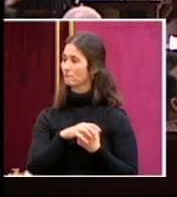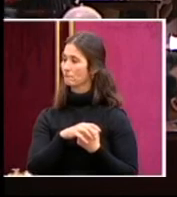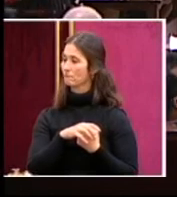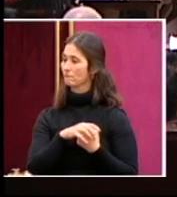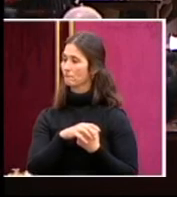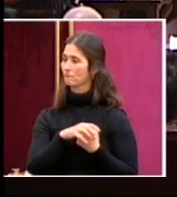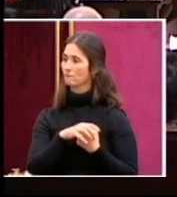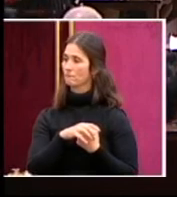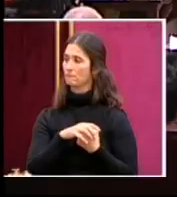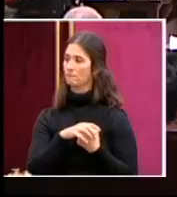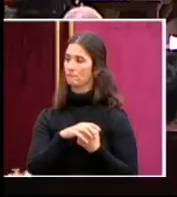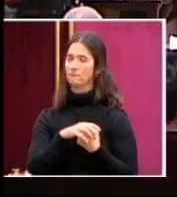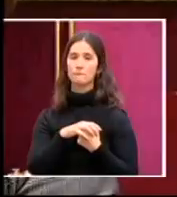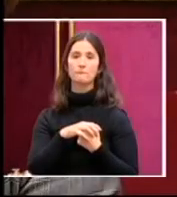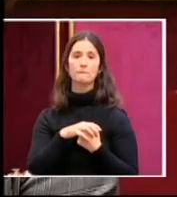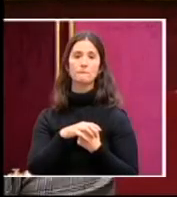Ay, perdón.